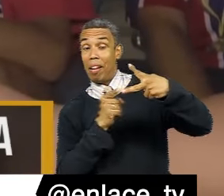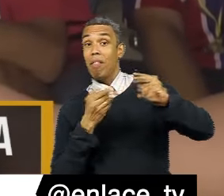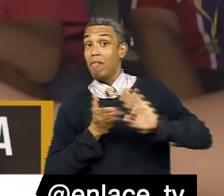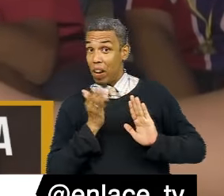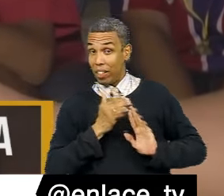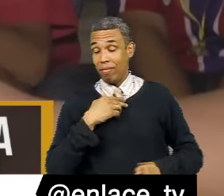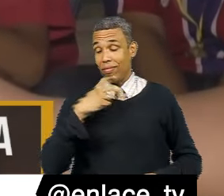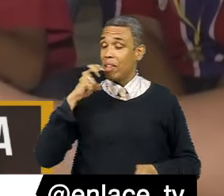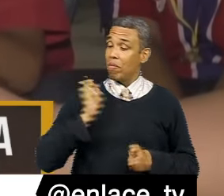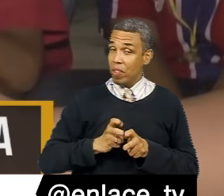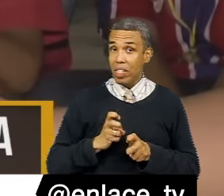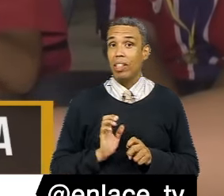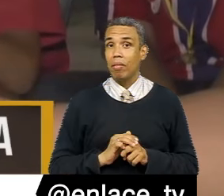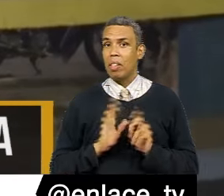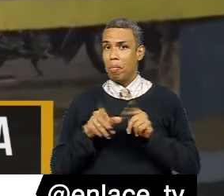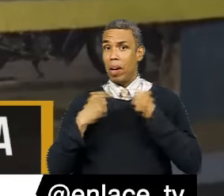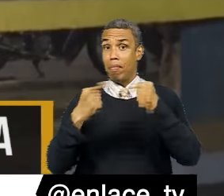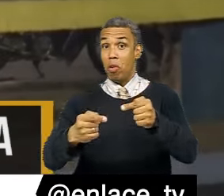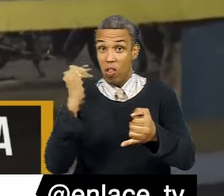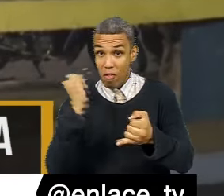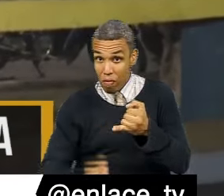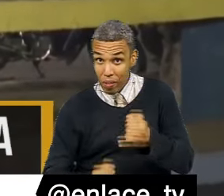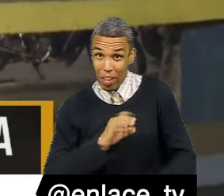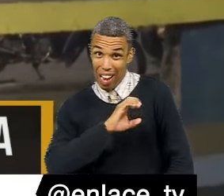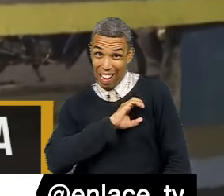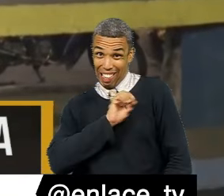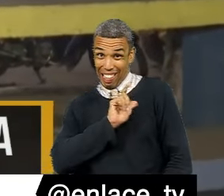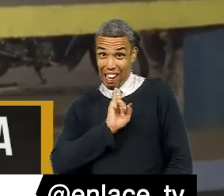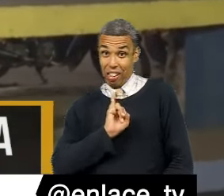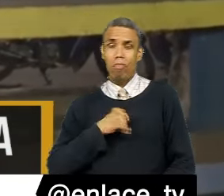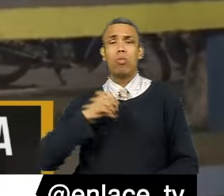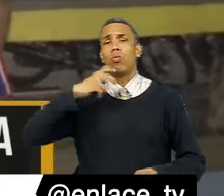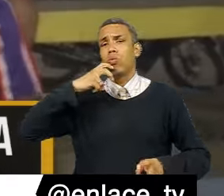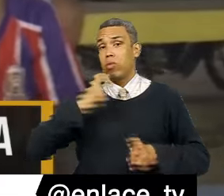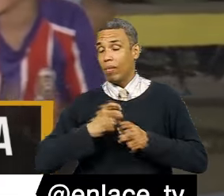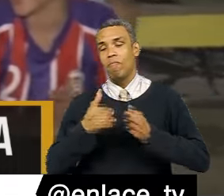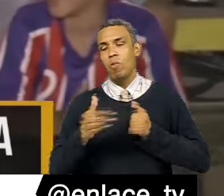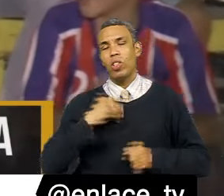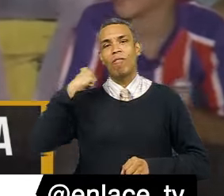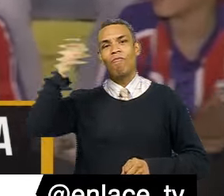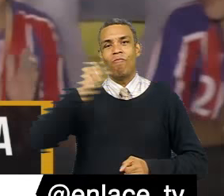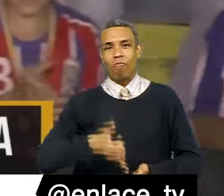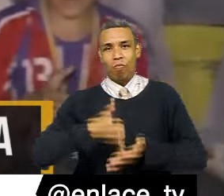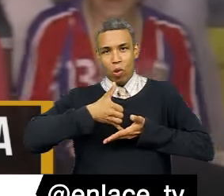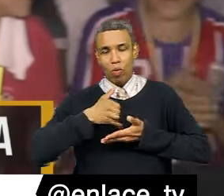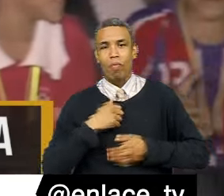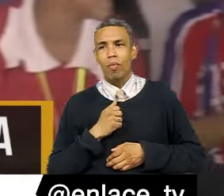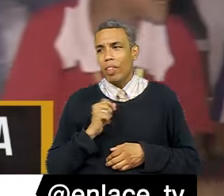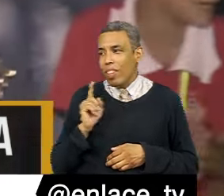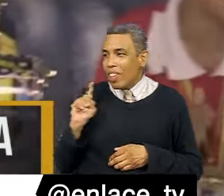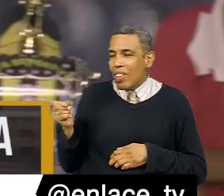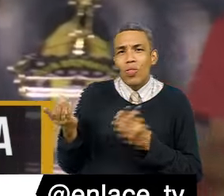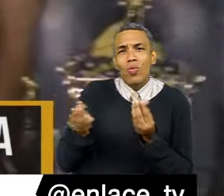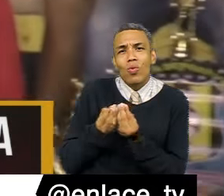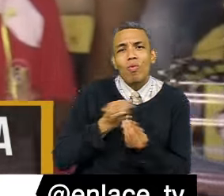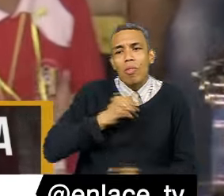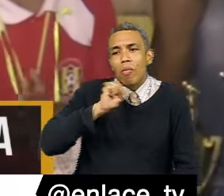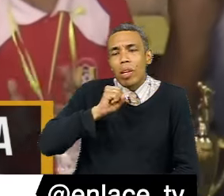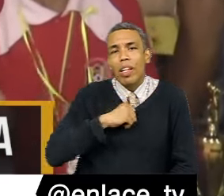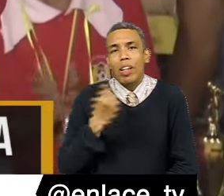ganarle al equipo de Cali y Aston Villa. El Club Oro Negro categoría sub-12 fue el único equipo de Barranca Bermeja que representó a la ciudad y